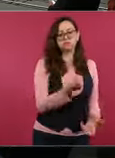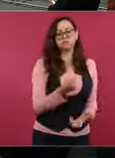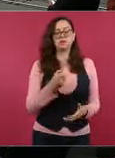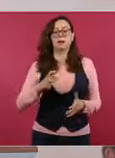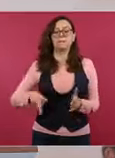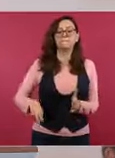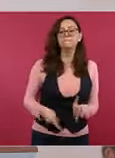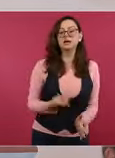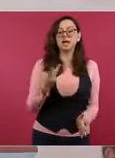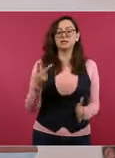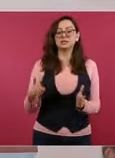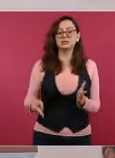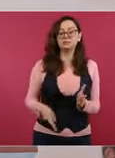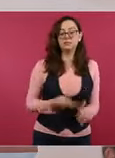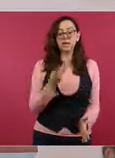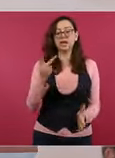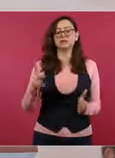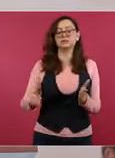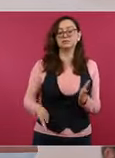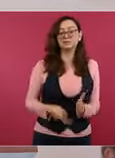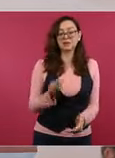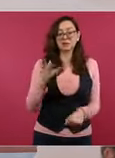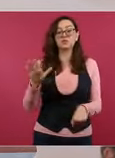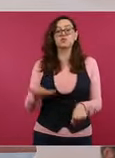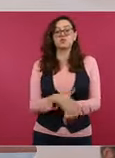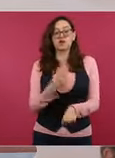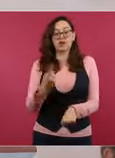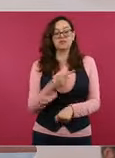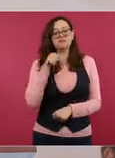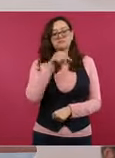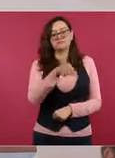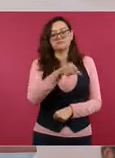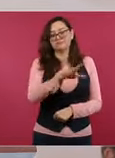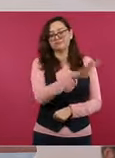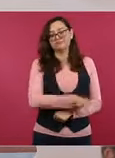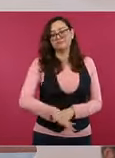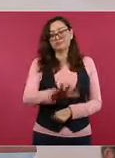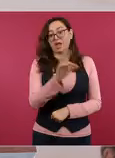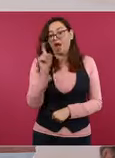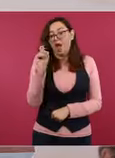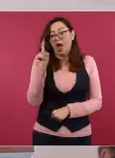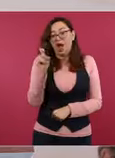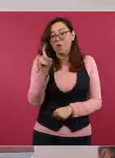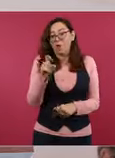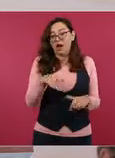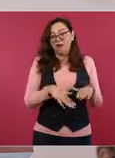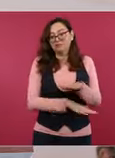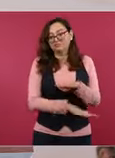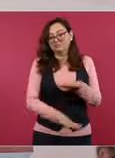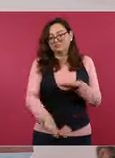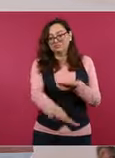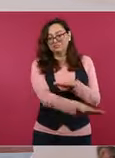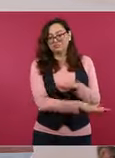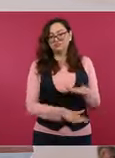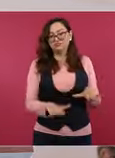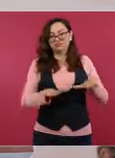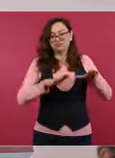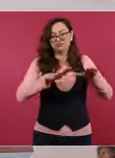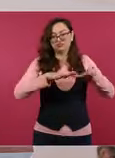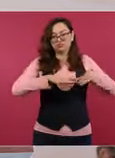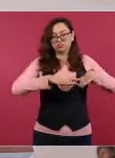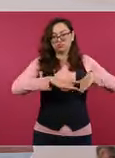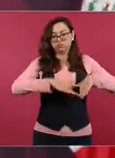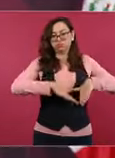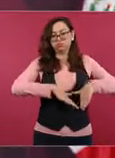pistas, porque es una zona de hundimientos donde está